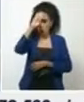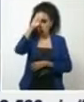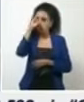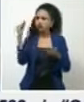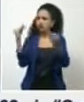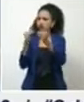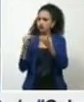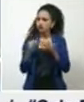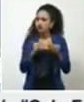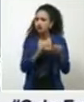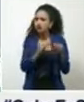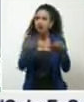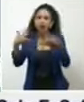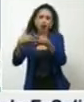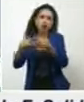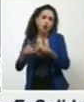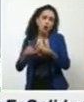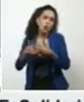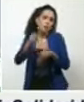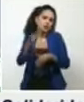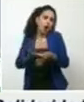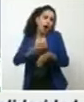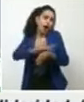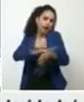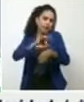contacto con algún caso confirmado.